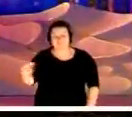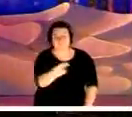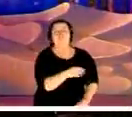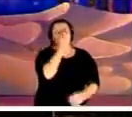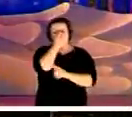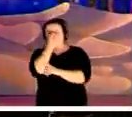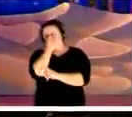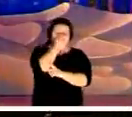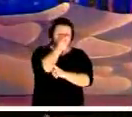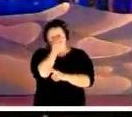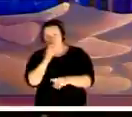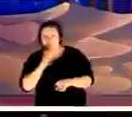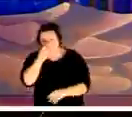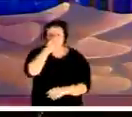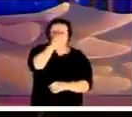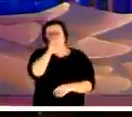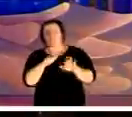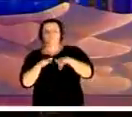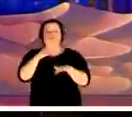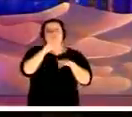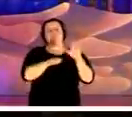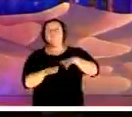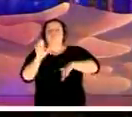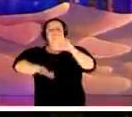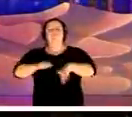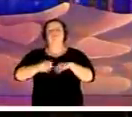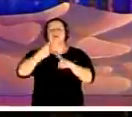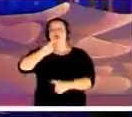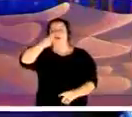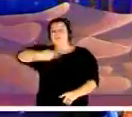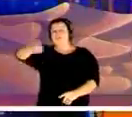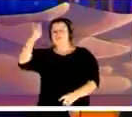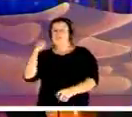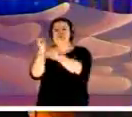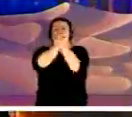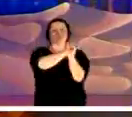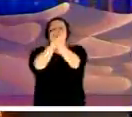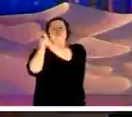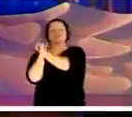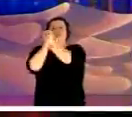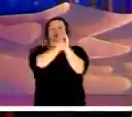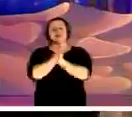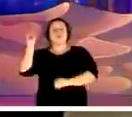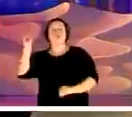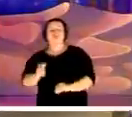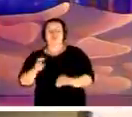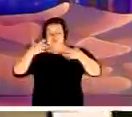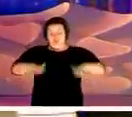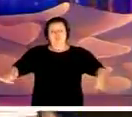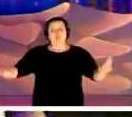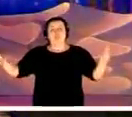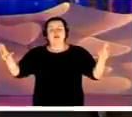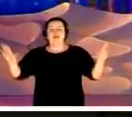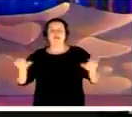cru, cru, cru, cru, cru, cru, cru, cru, cru, cru. Hace un año una murga aquí vino de nudista. Además